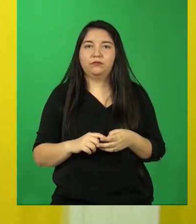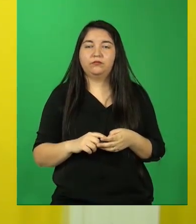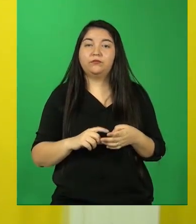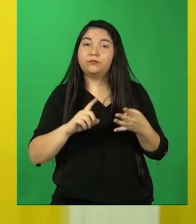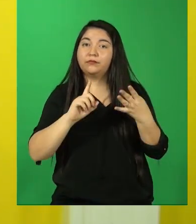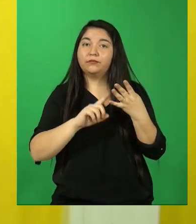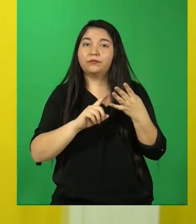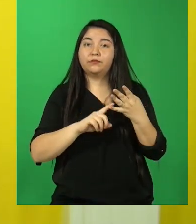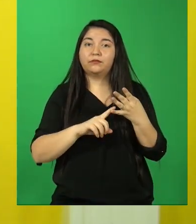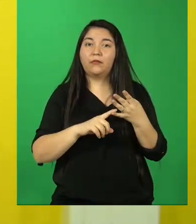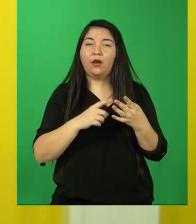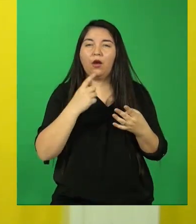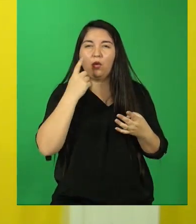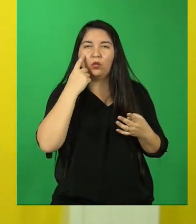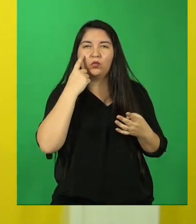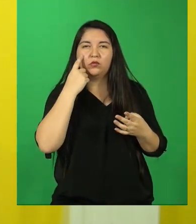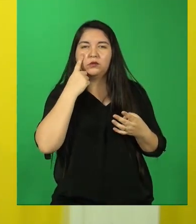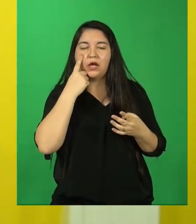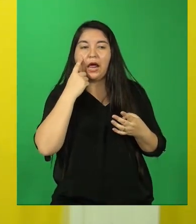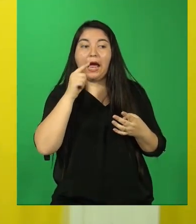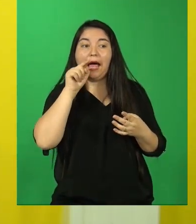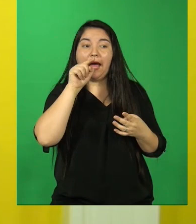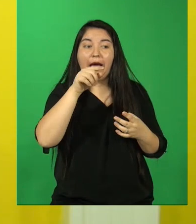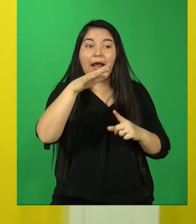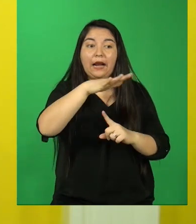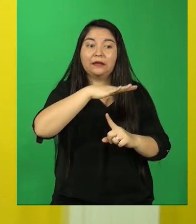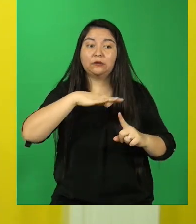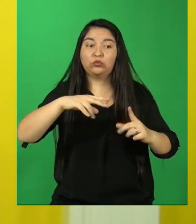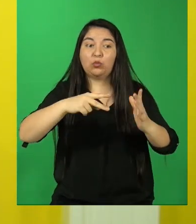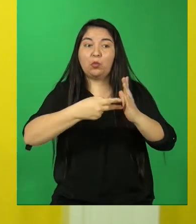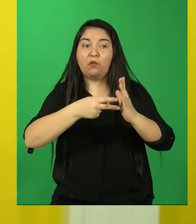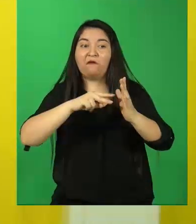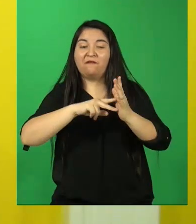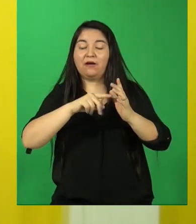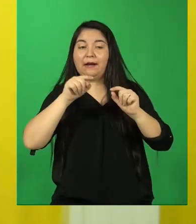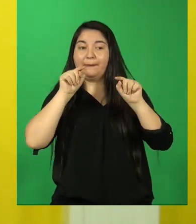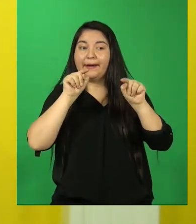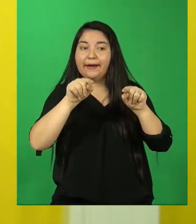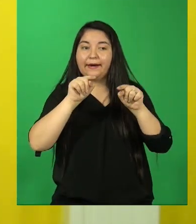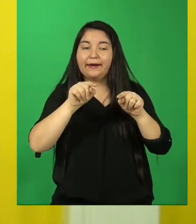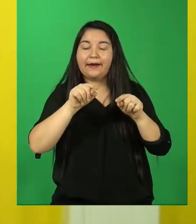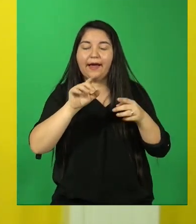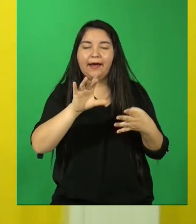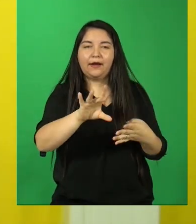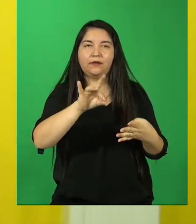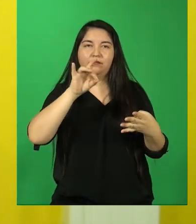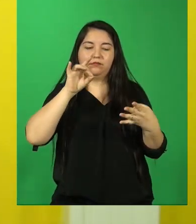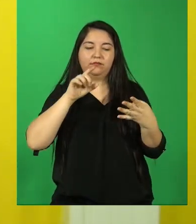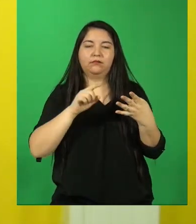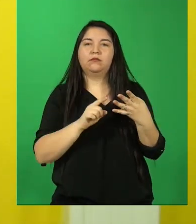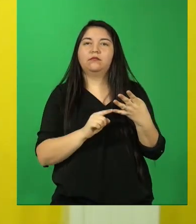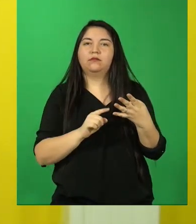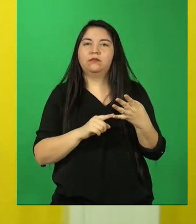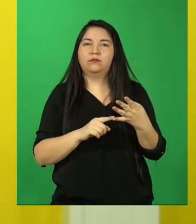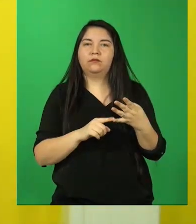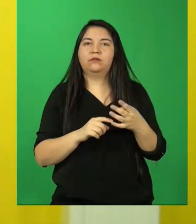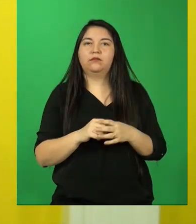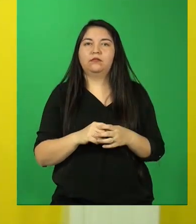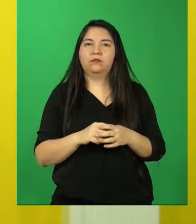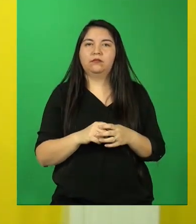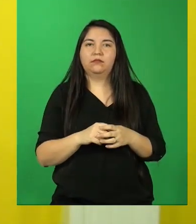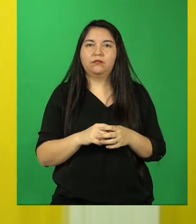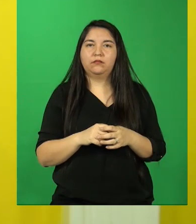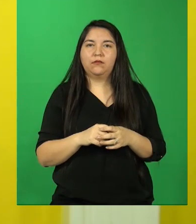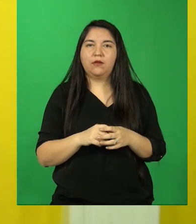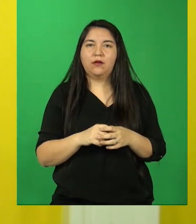Luego van a reconocer el conflicto de la historia, el conflicto que estaba en la